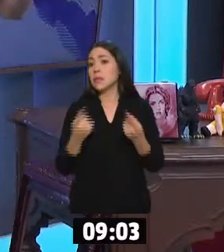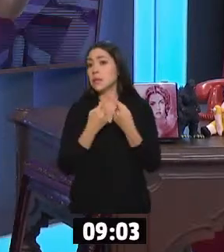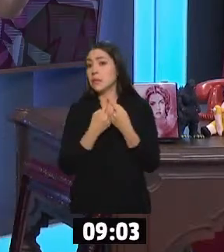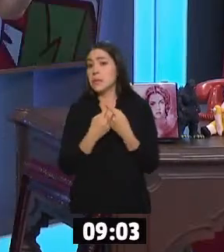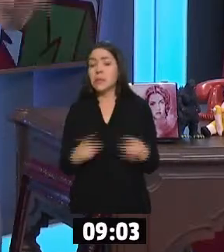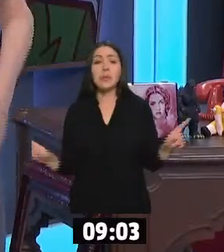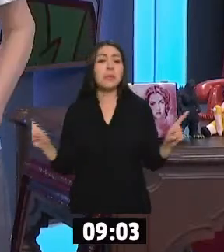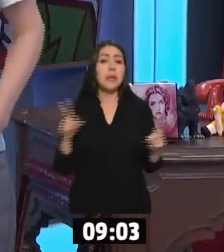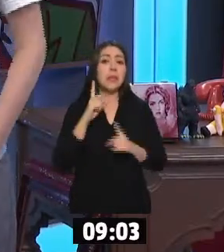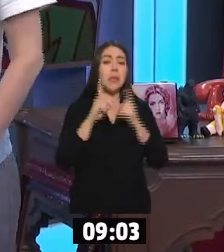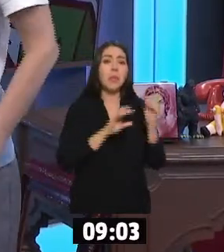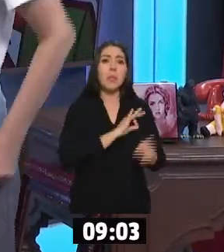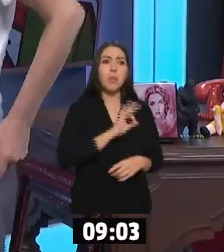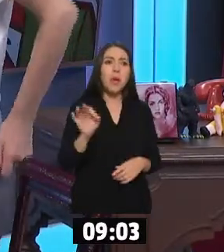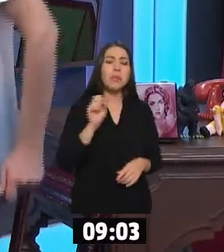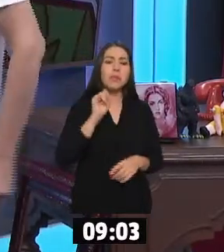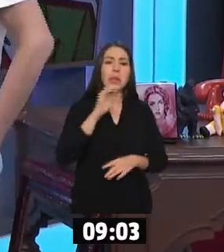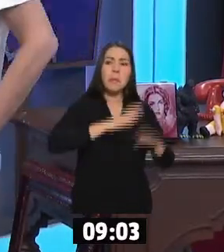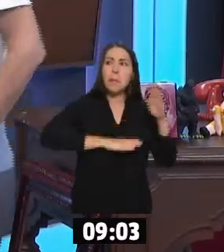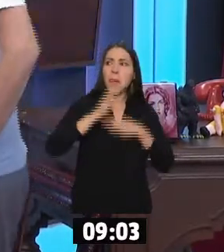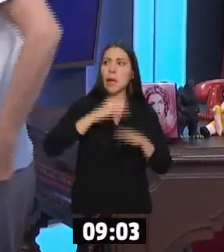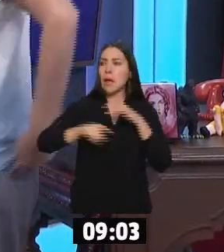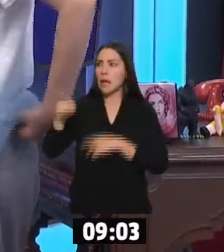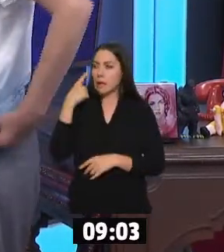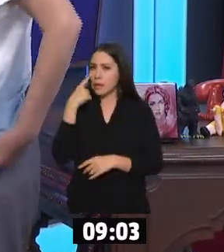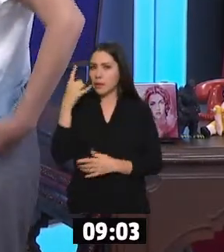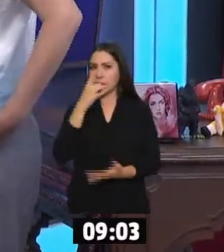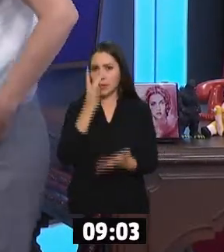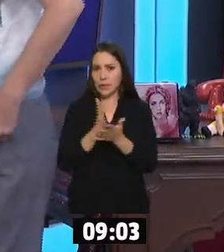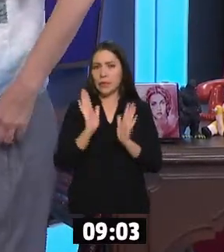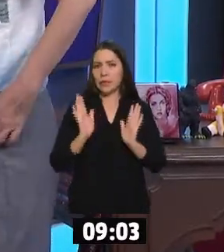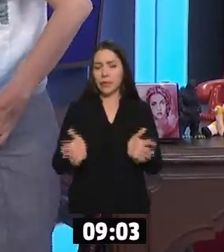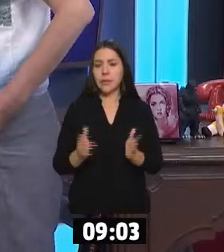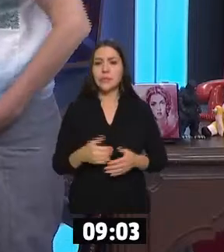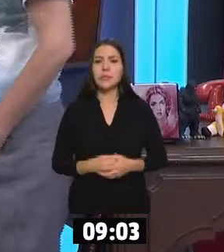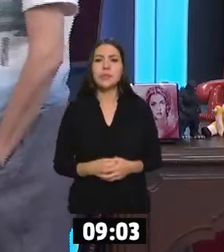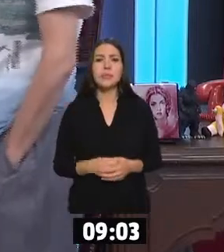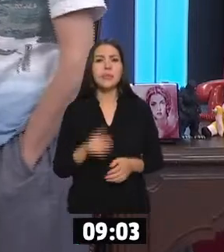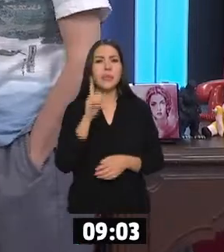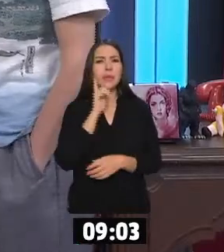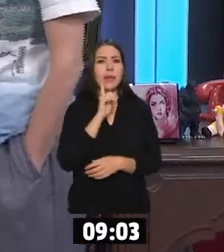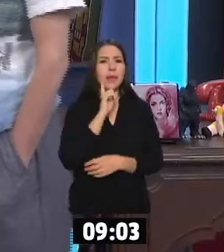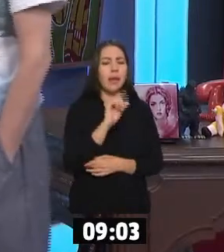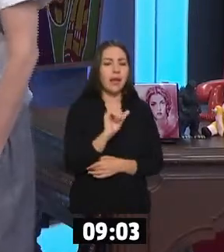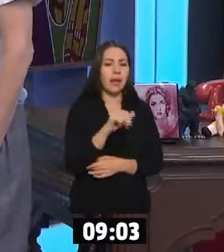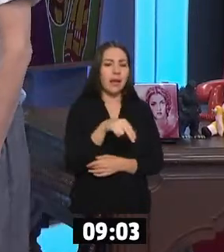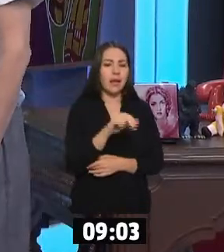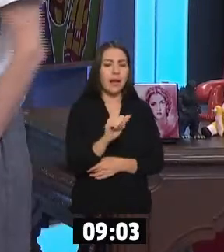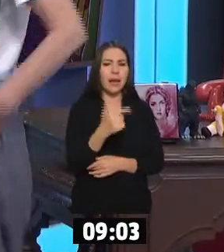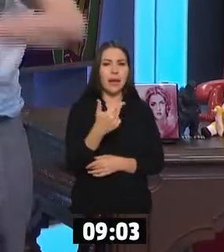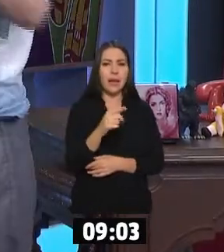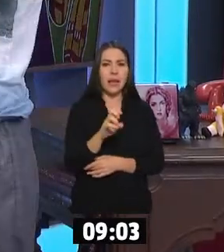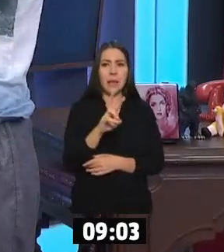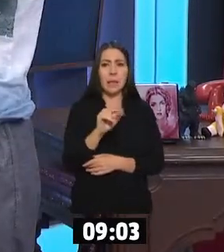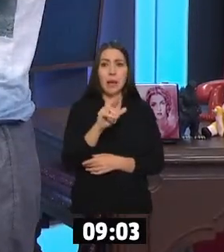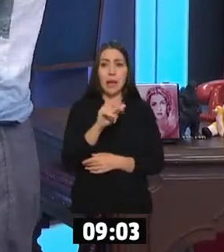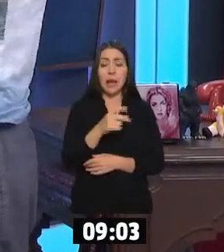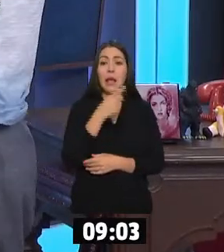entrada. disciplina. La señora Ana Guevara Sí. había dicho que nos íbamos a traer 10 medallas.